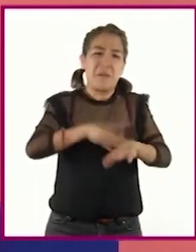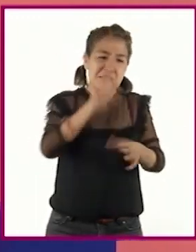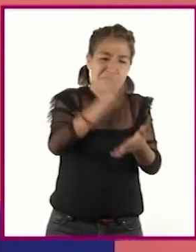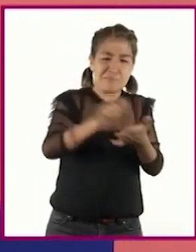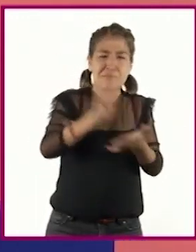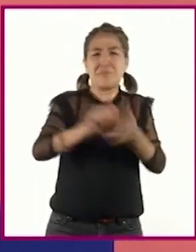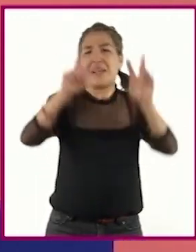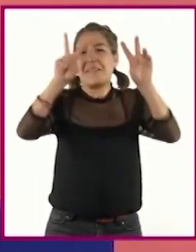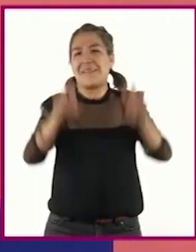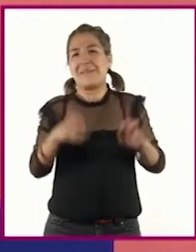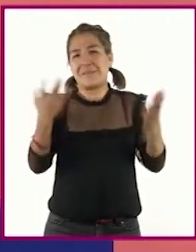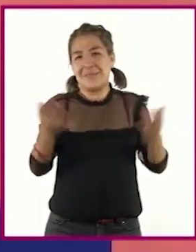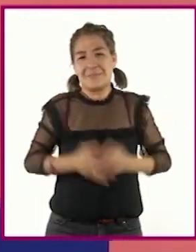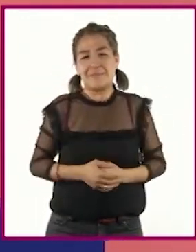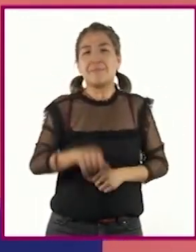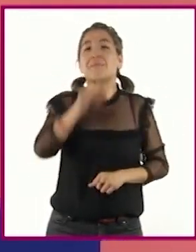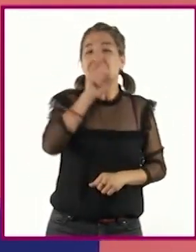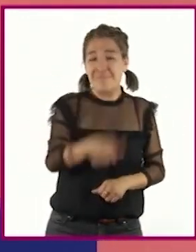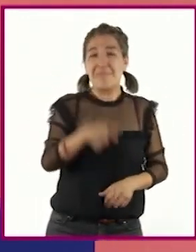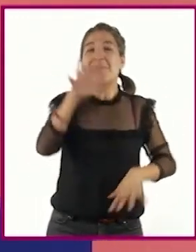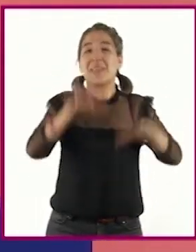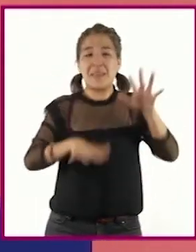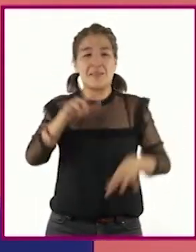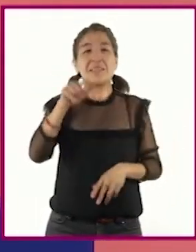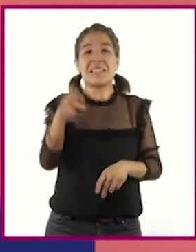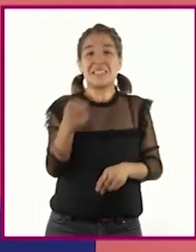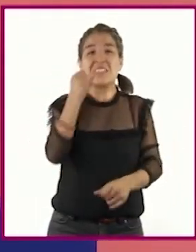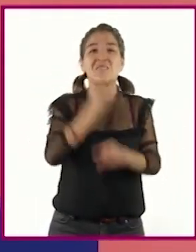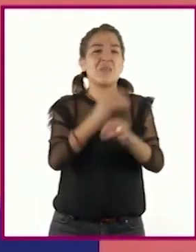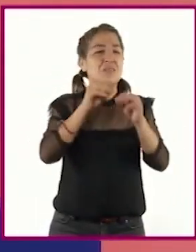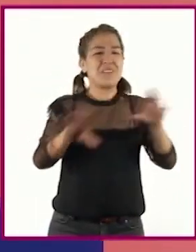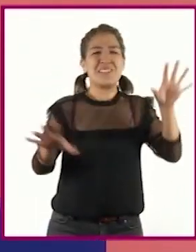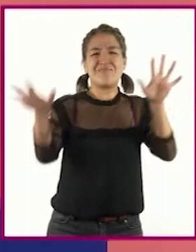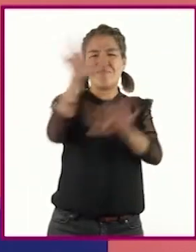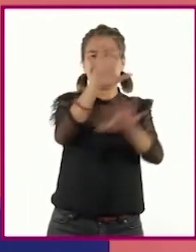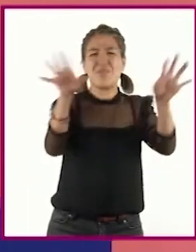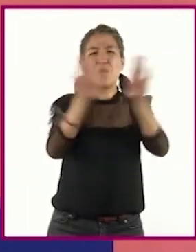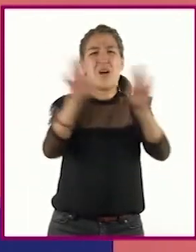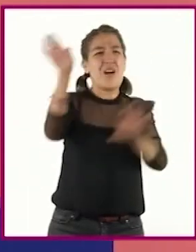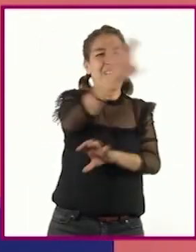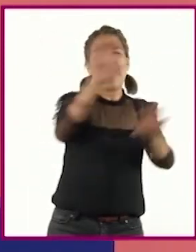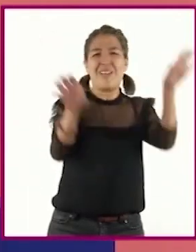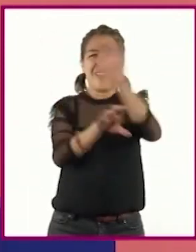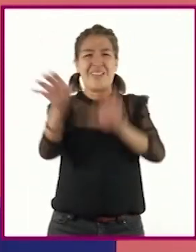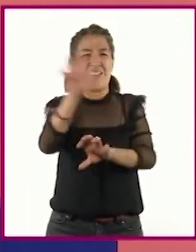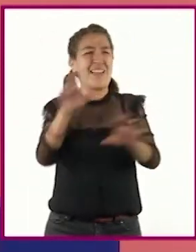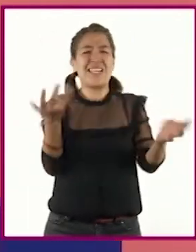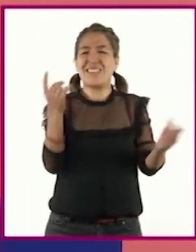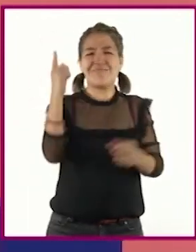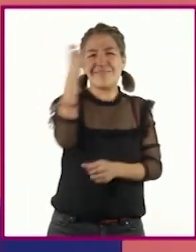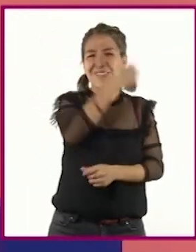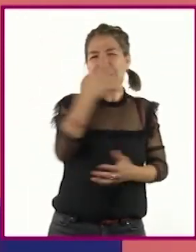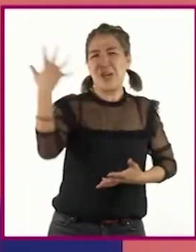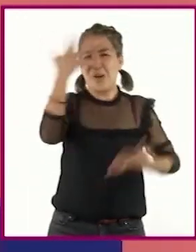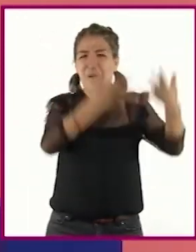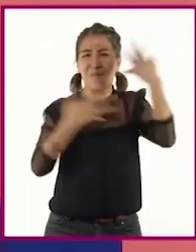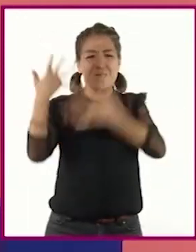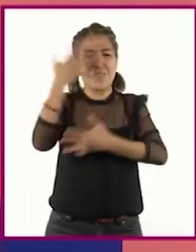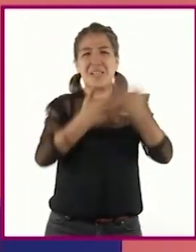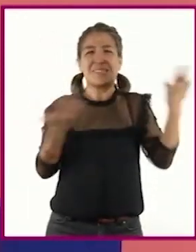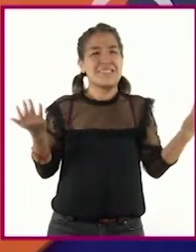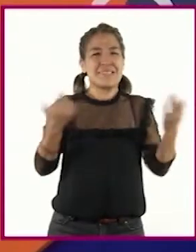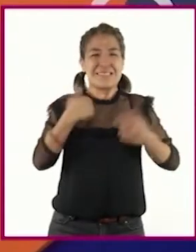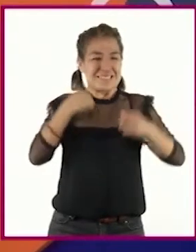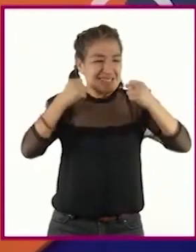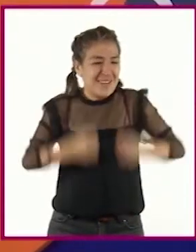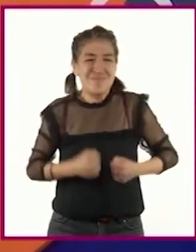tema. Incluso en varias ocasiones la información parecía dispersa. Era contradictoria o no me